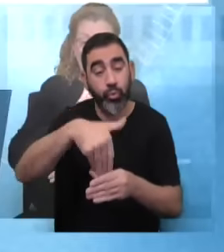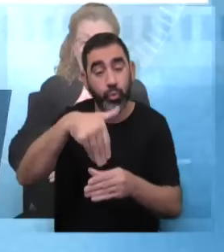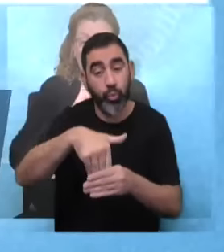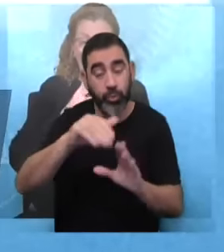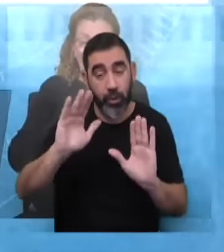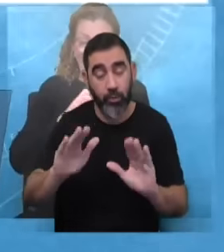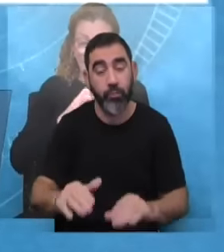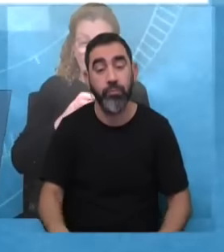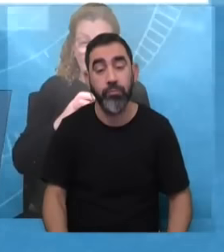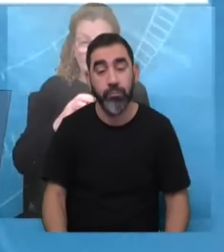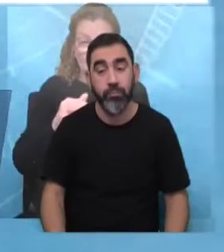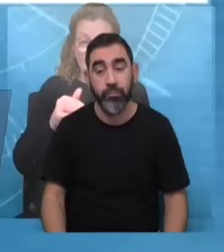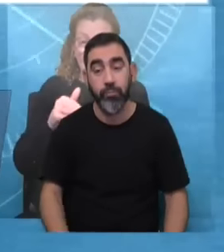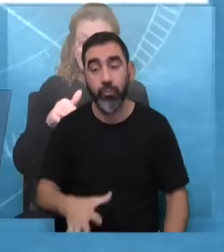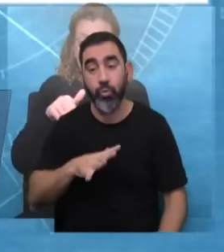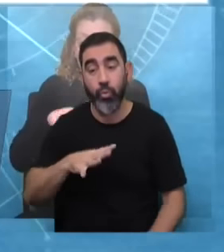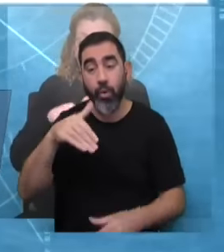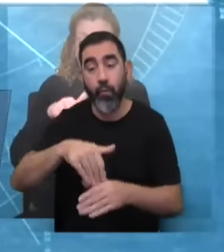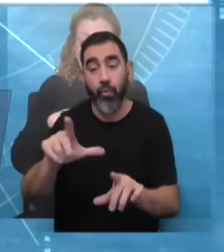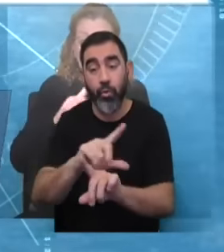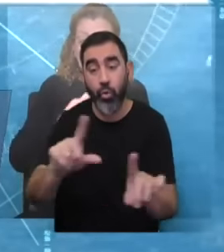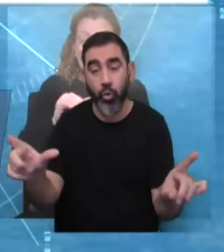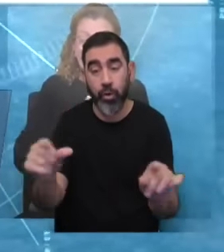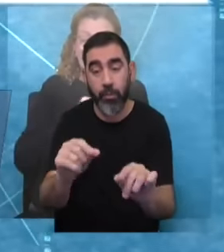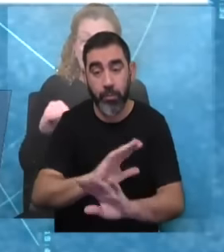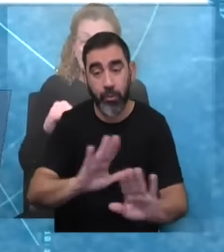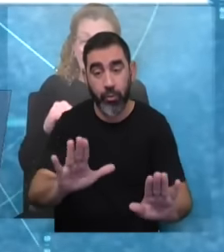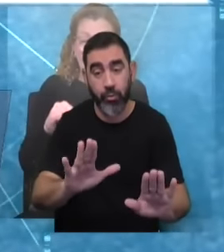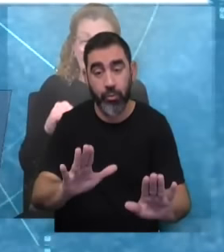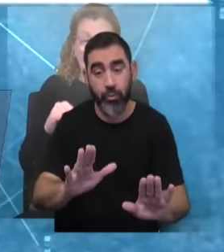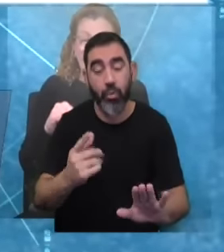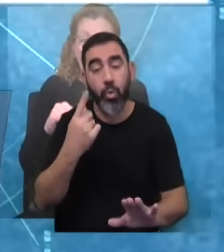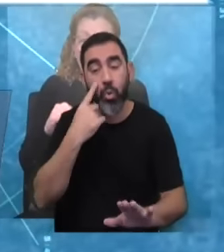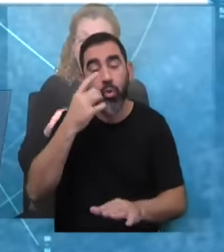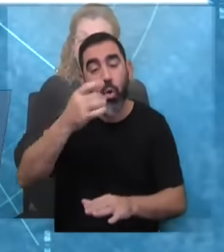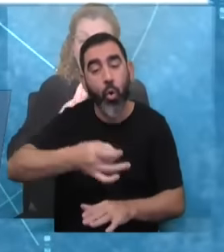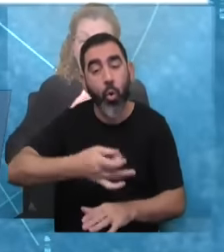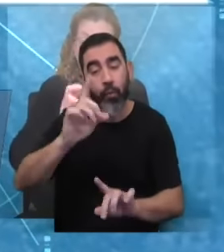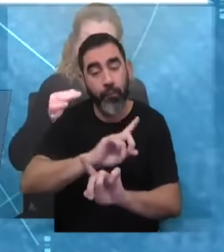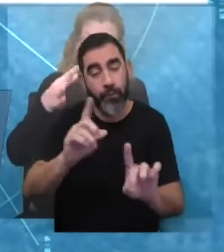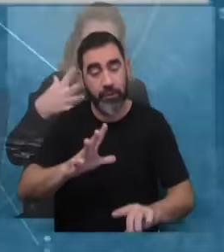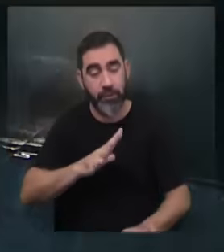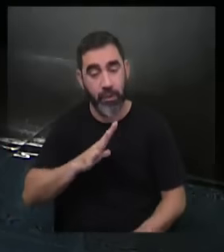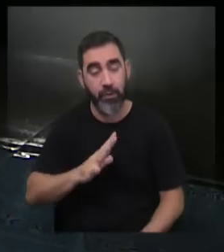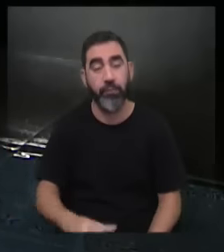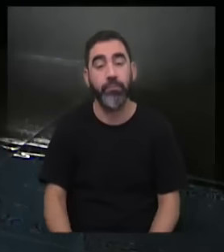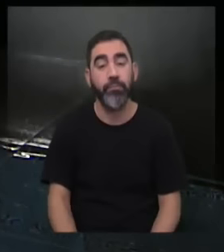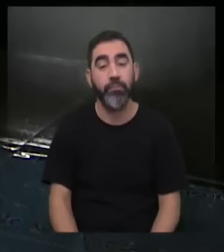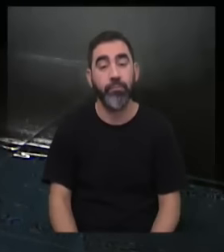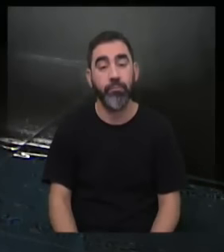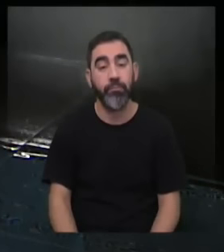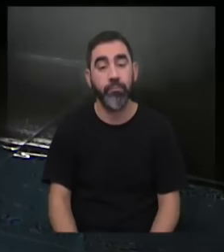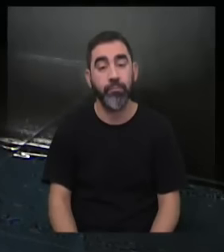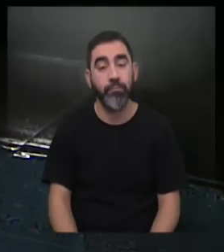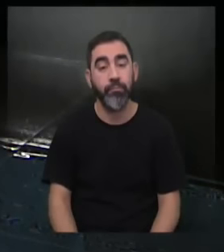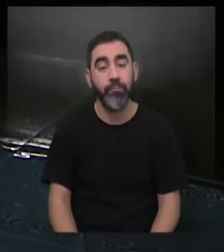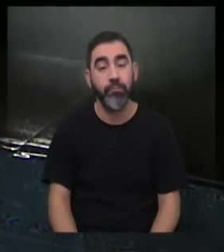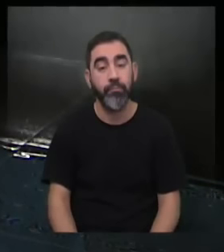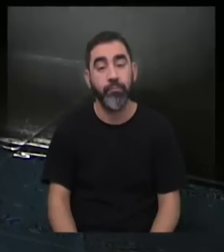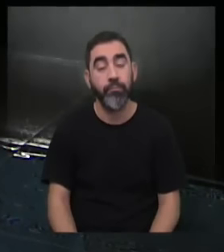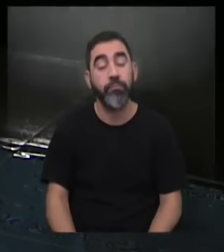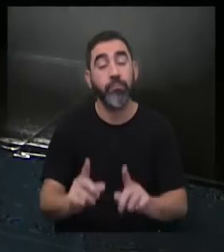elecciones todavía las elecciones no terminaron por lo menos se han conocido los resultados oficiales y también